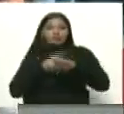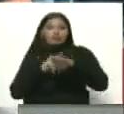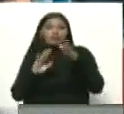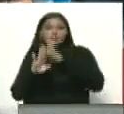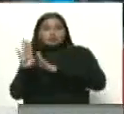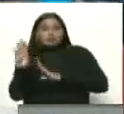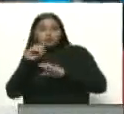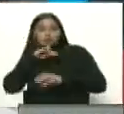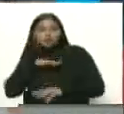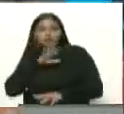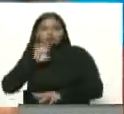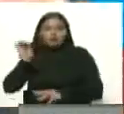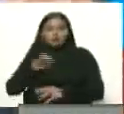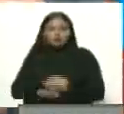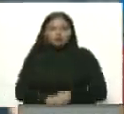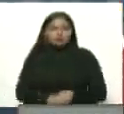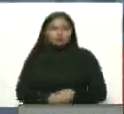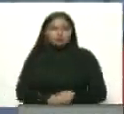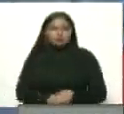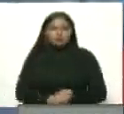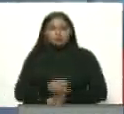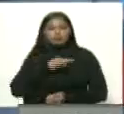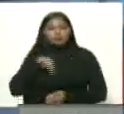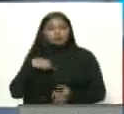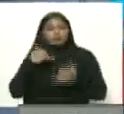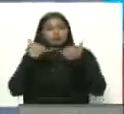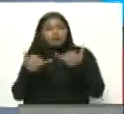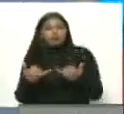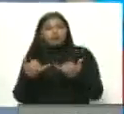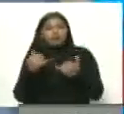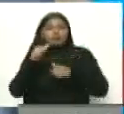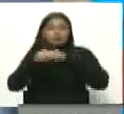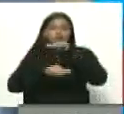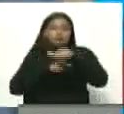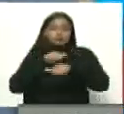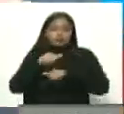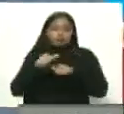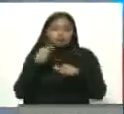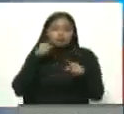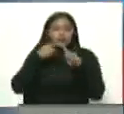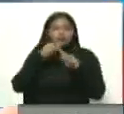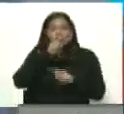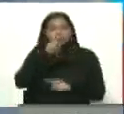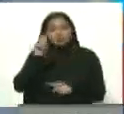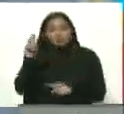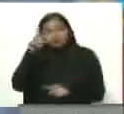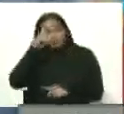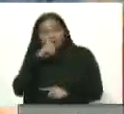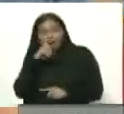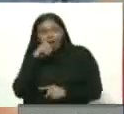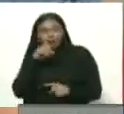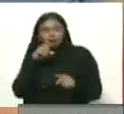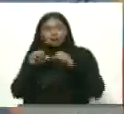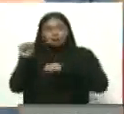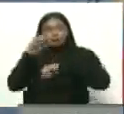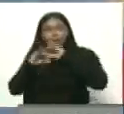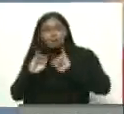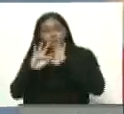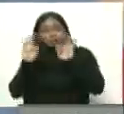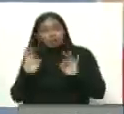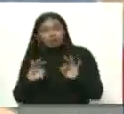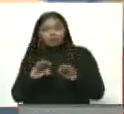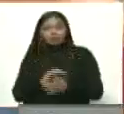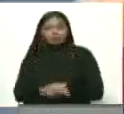desarrollo histórico de la patria. Ahorita viene el ciclo de bicentenarios del sur. El el